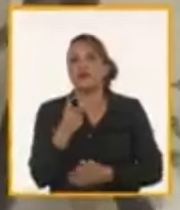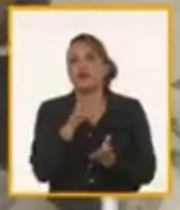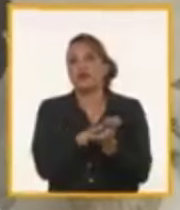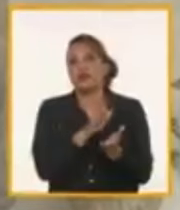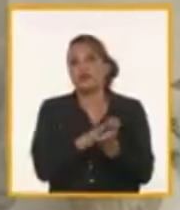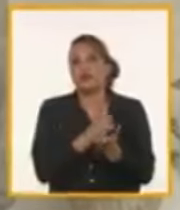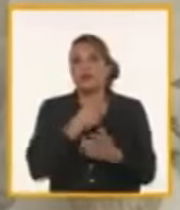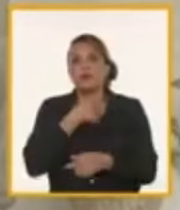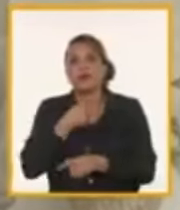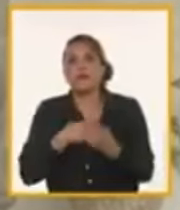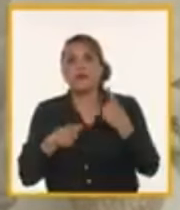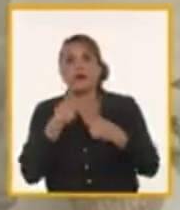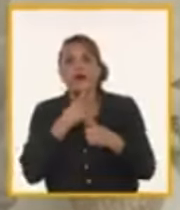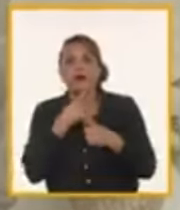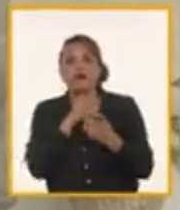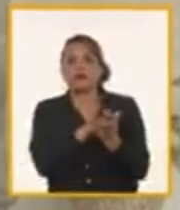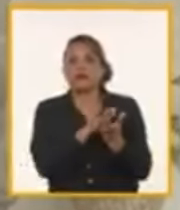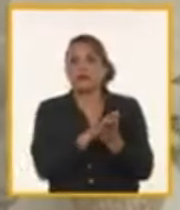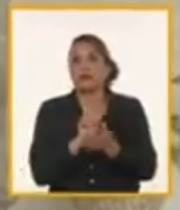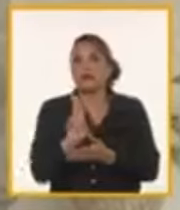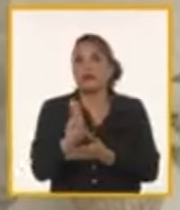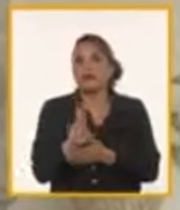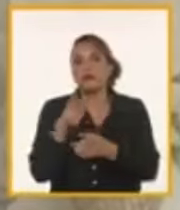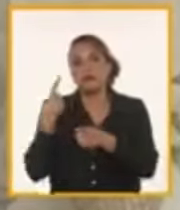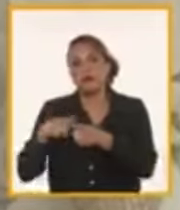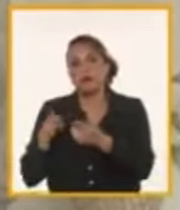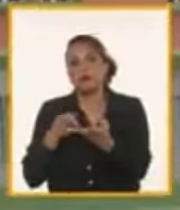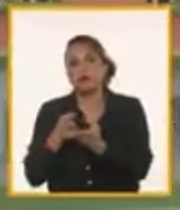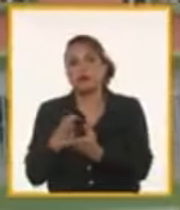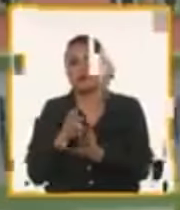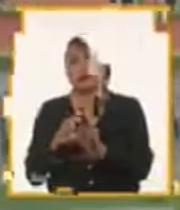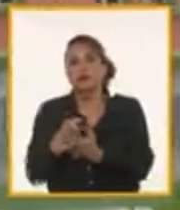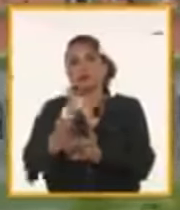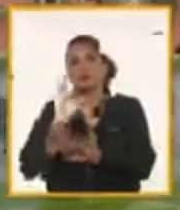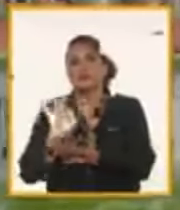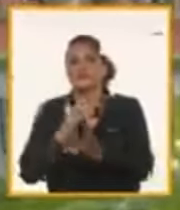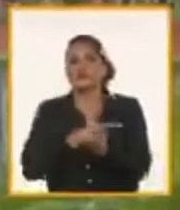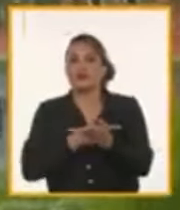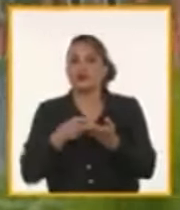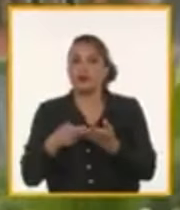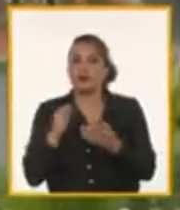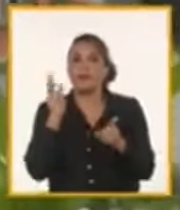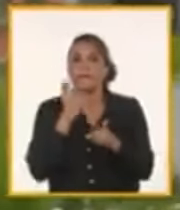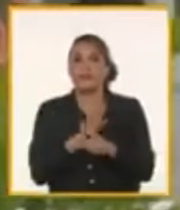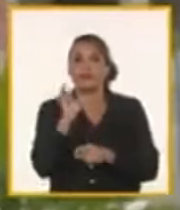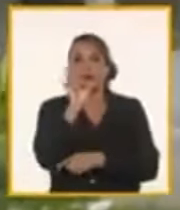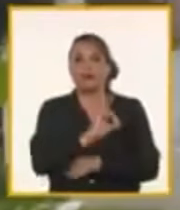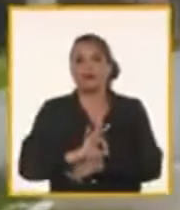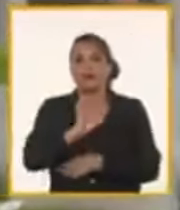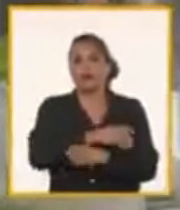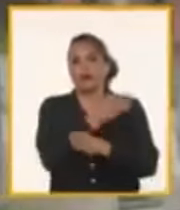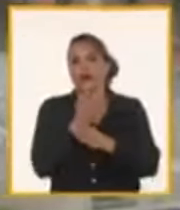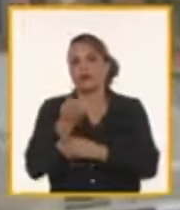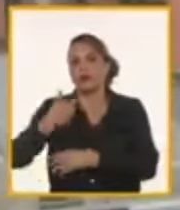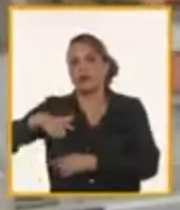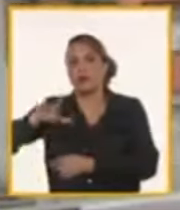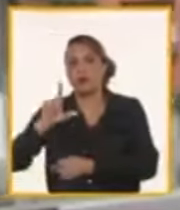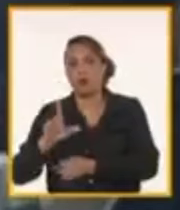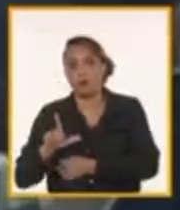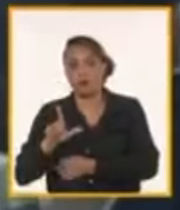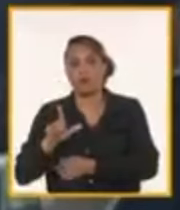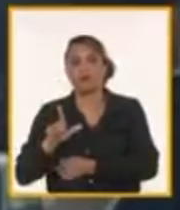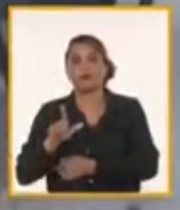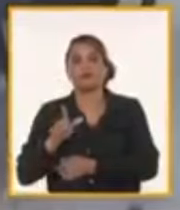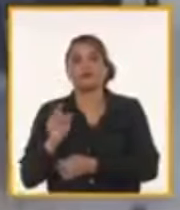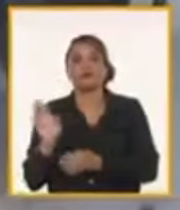contingencia y para los continuant un curso académico de 38 semanas que debe costar comenzando en octubre hasta Julio todos concluiremos